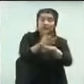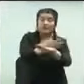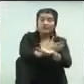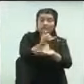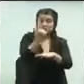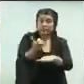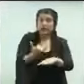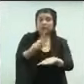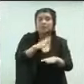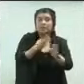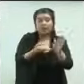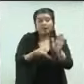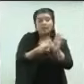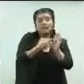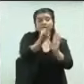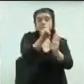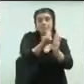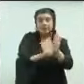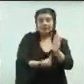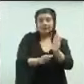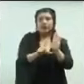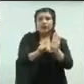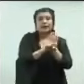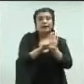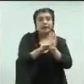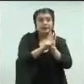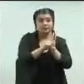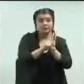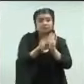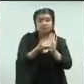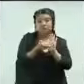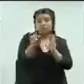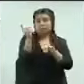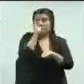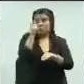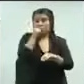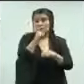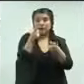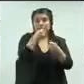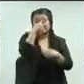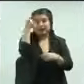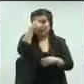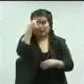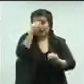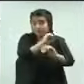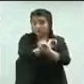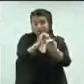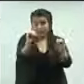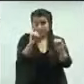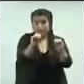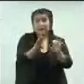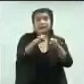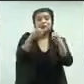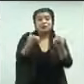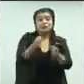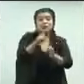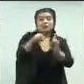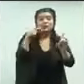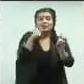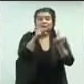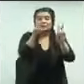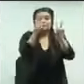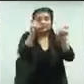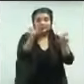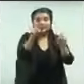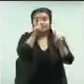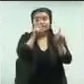presupuestados. Es ley y no lo han querido hacer. Entonces esa es la parte y se lo digo,